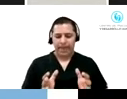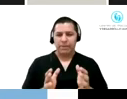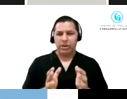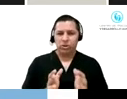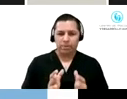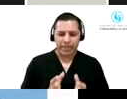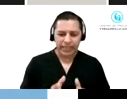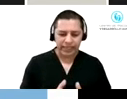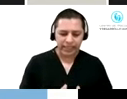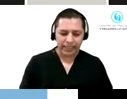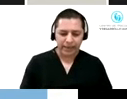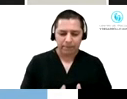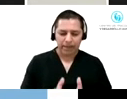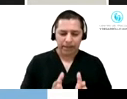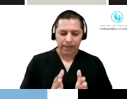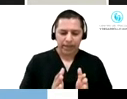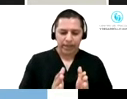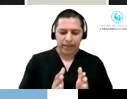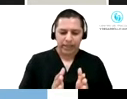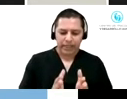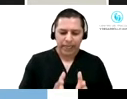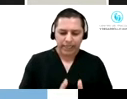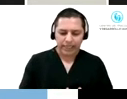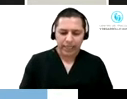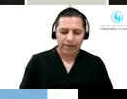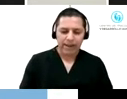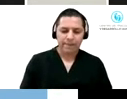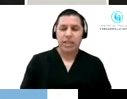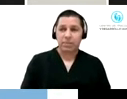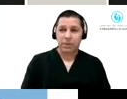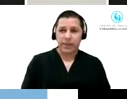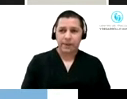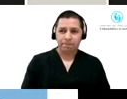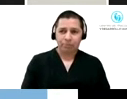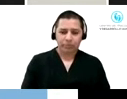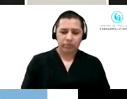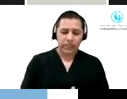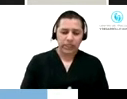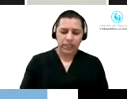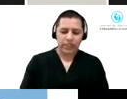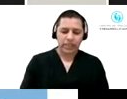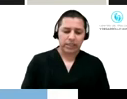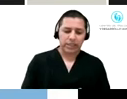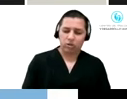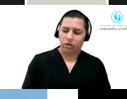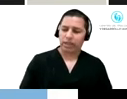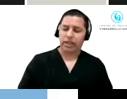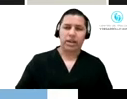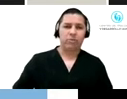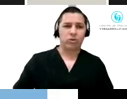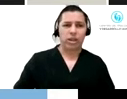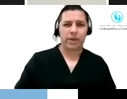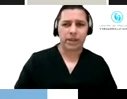esos dos elementos presentes siempre. La necesidad de hablar, de expresar y